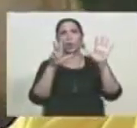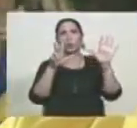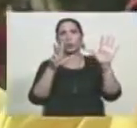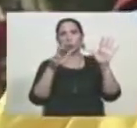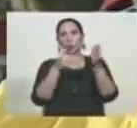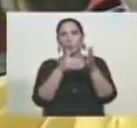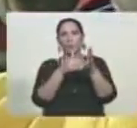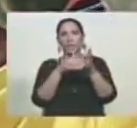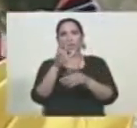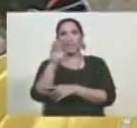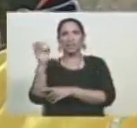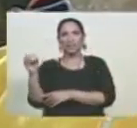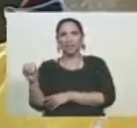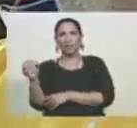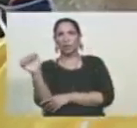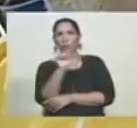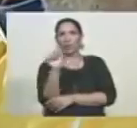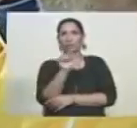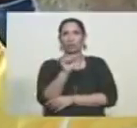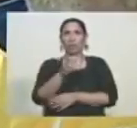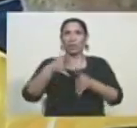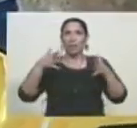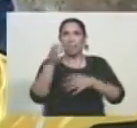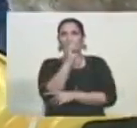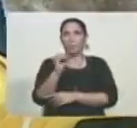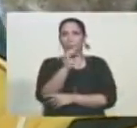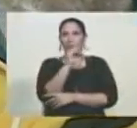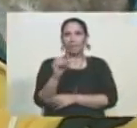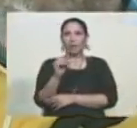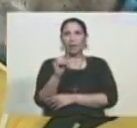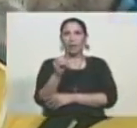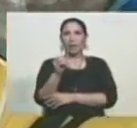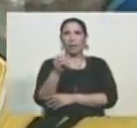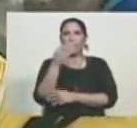en la revolución, gran porcentaje pasaron por la frontera